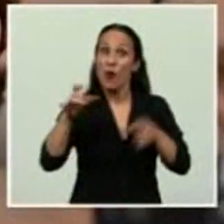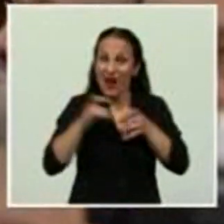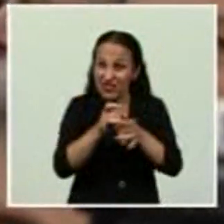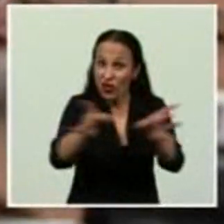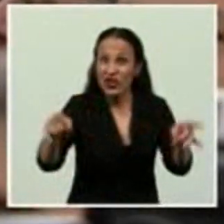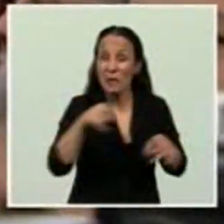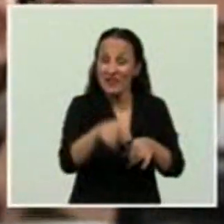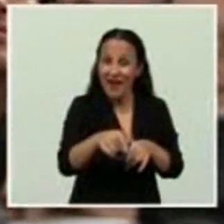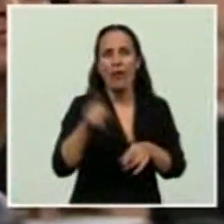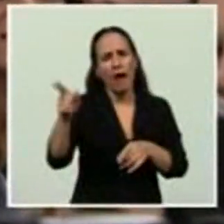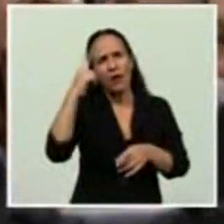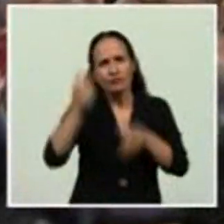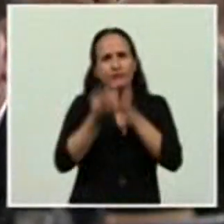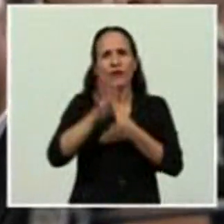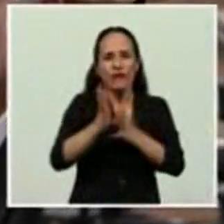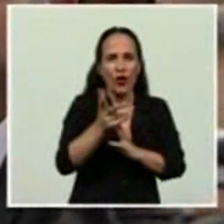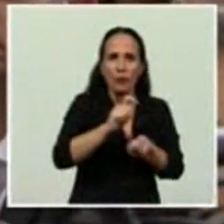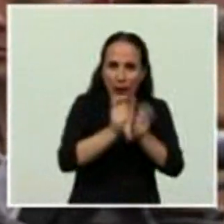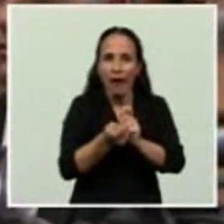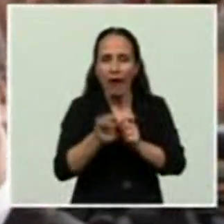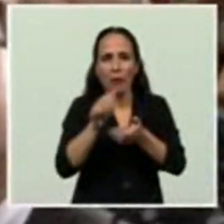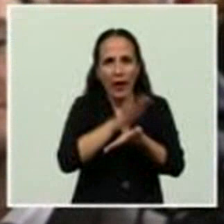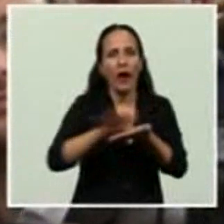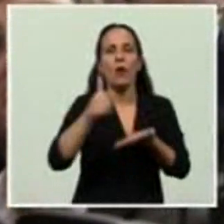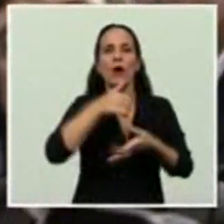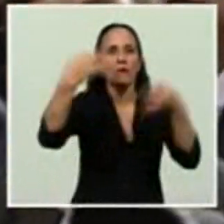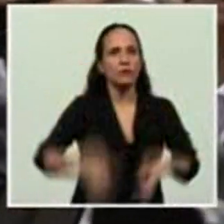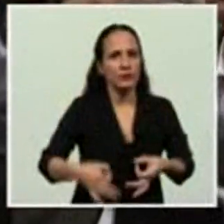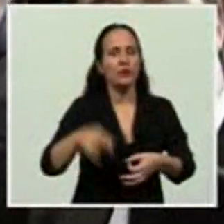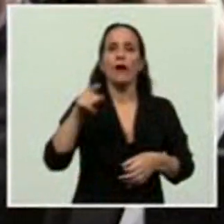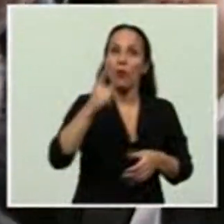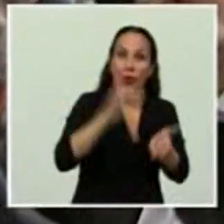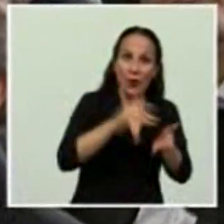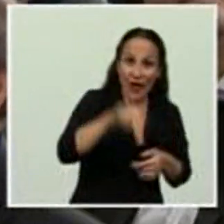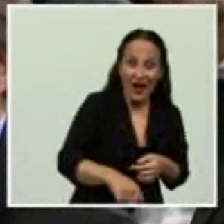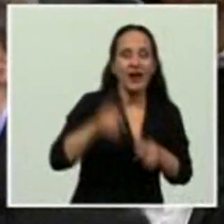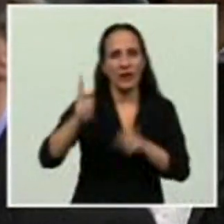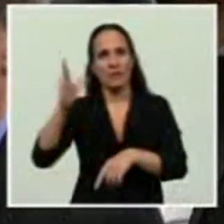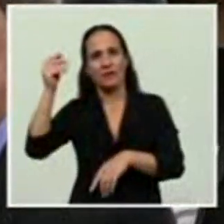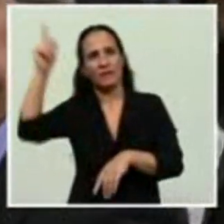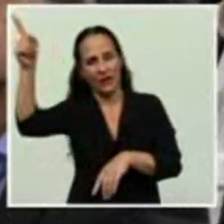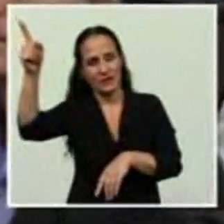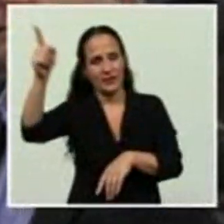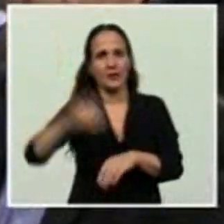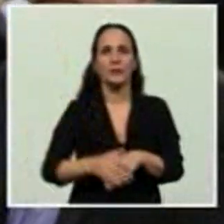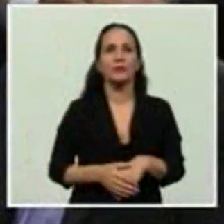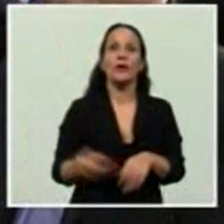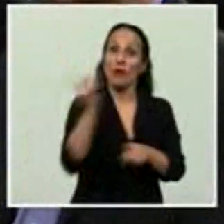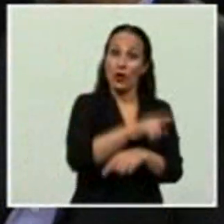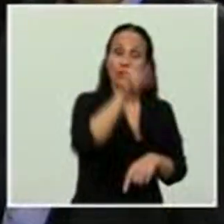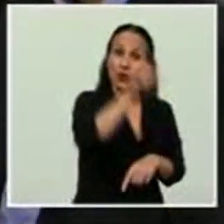nitratos patentado en Argentina y Brasil en estado de prueba de cambio y comercialización luego el doctor Adrián